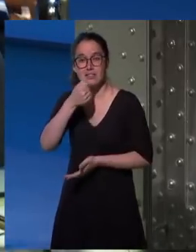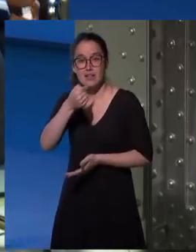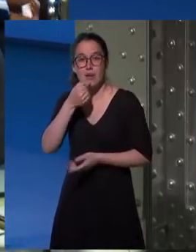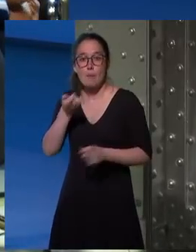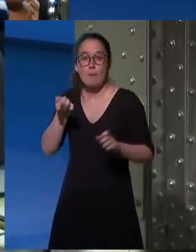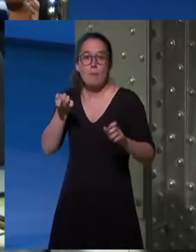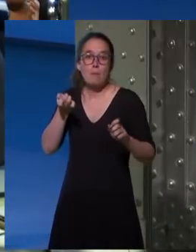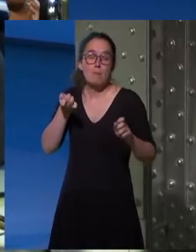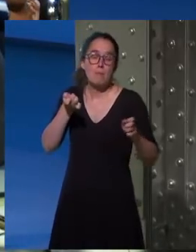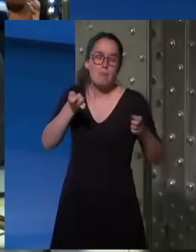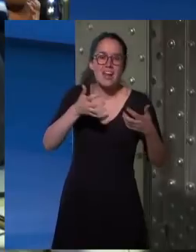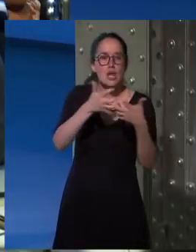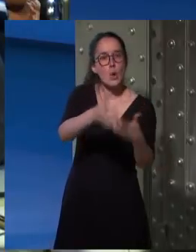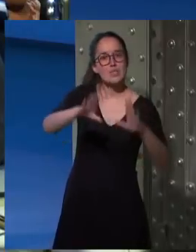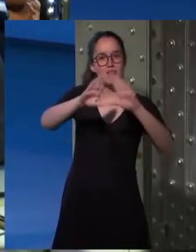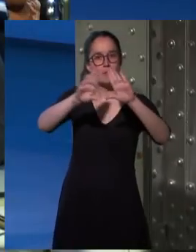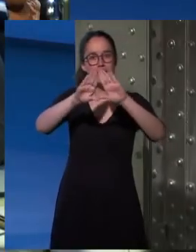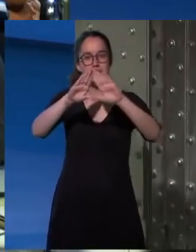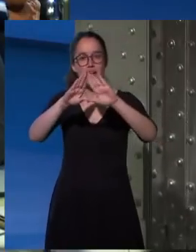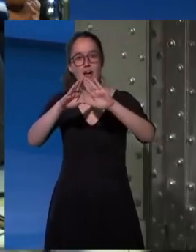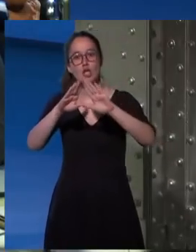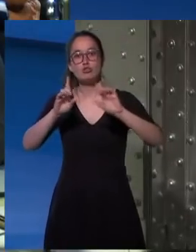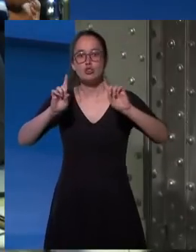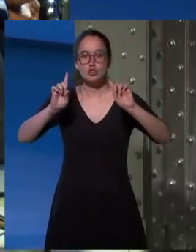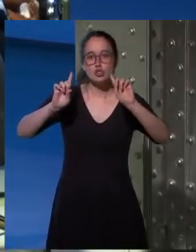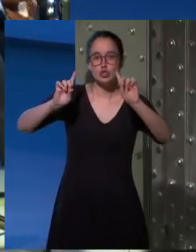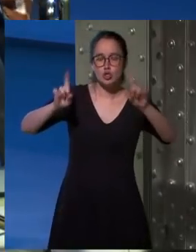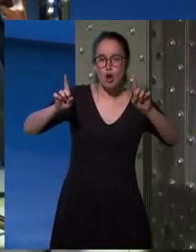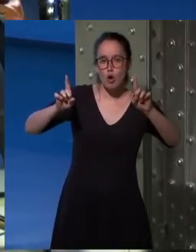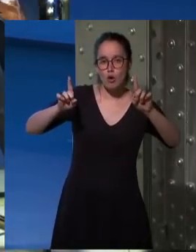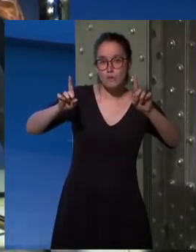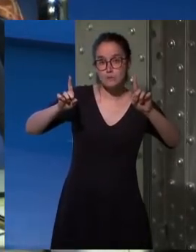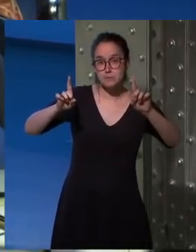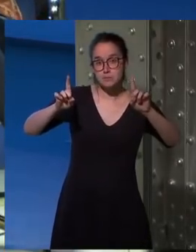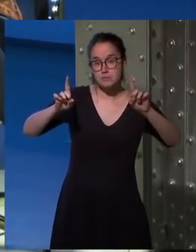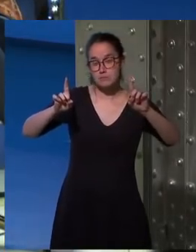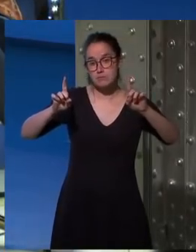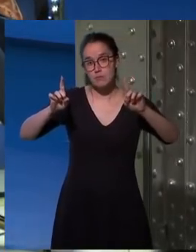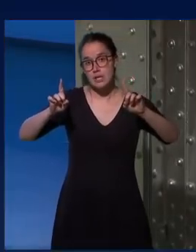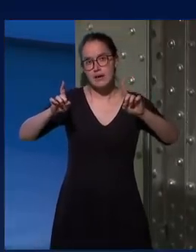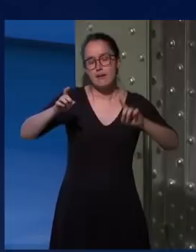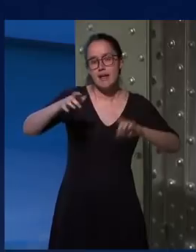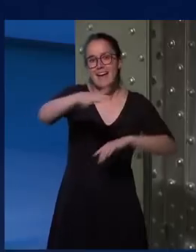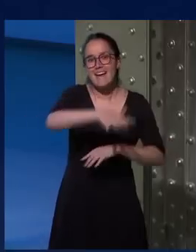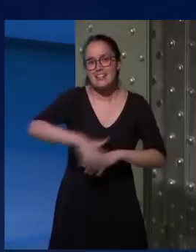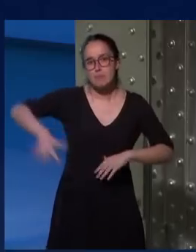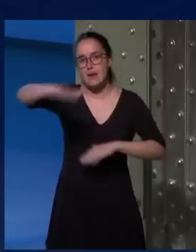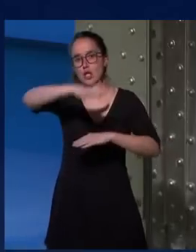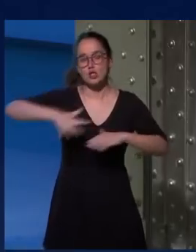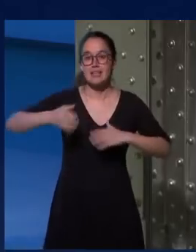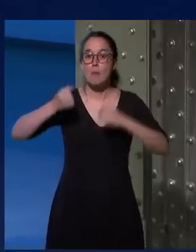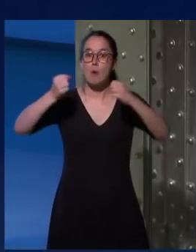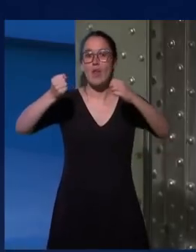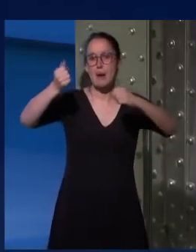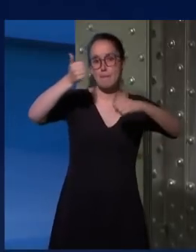que parece que la lucha feminista siempre consiste en simplemente llegar a tener espacios en la élite del